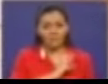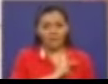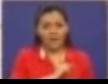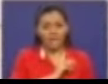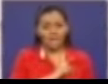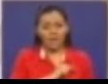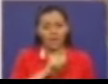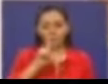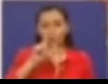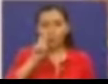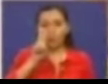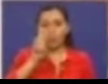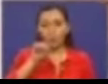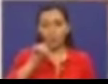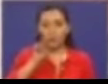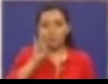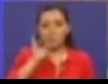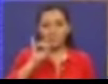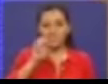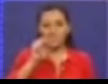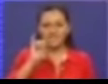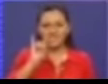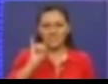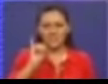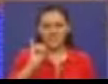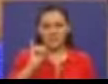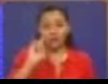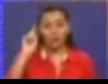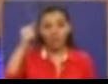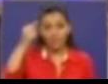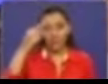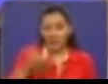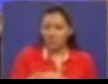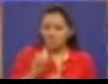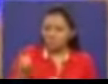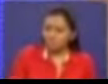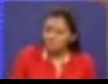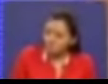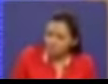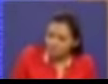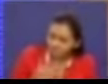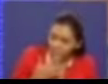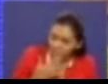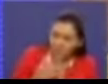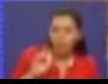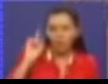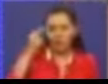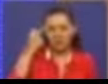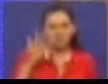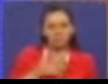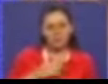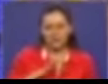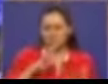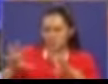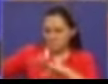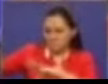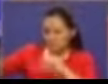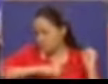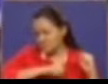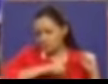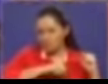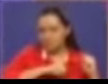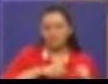en Lumbicí, que ningún gobierno se había atrevido a incautárselos hasta que llegó el gobierno de la